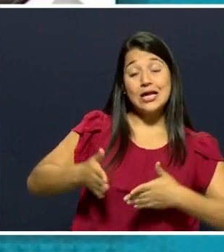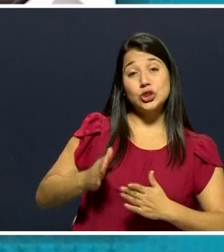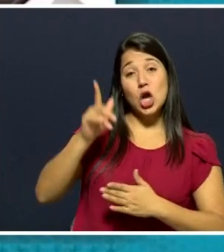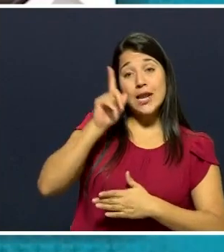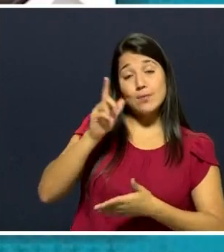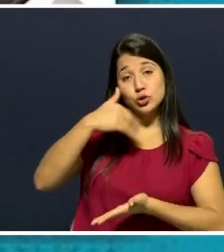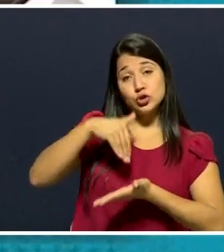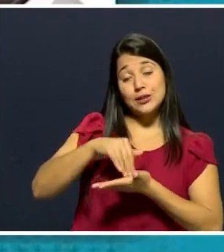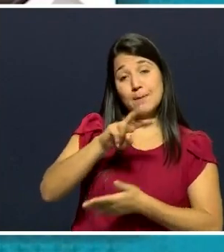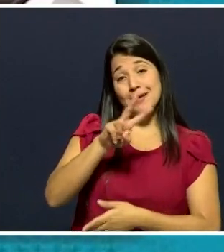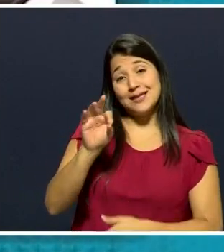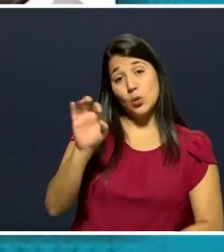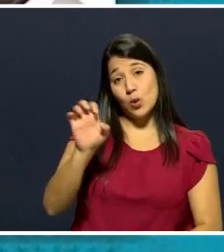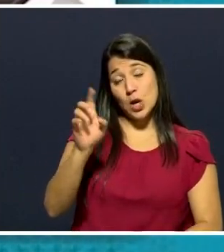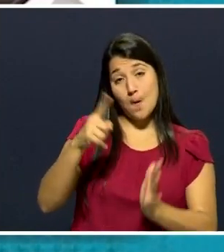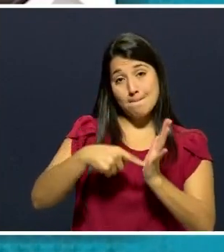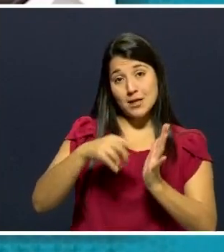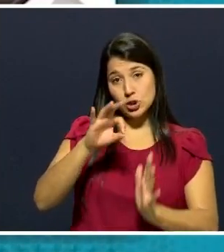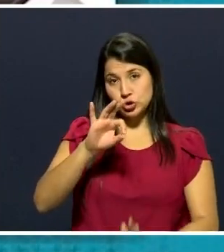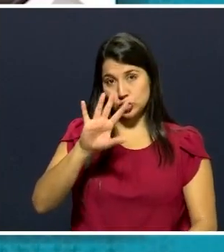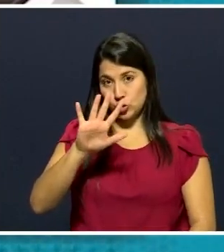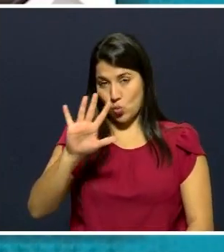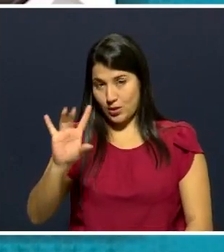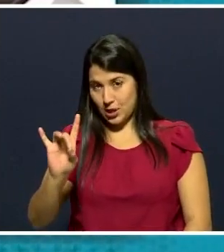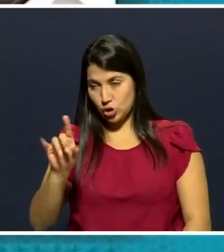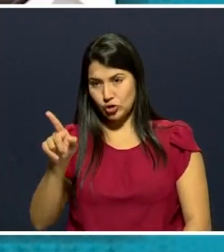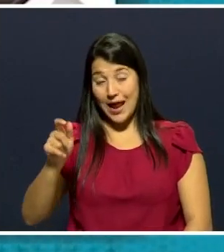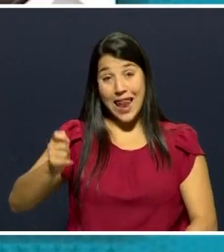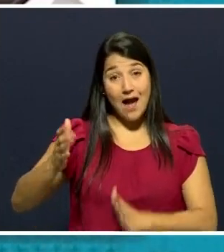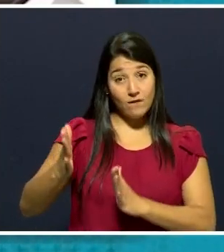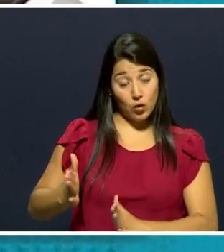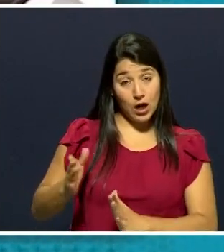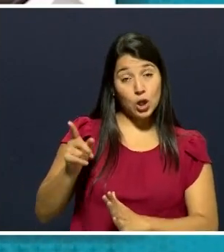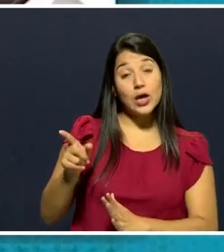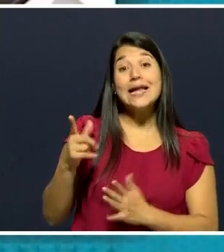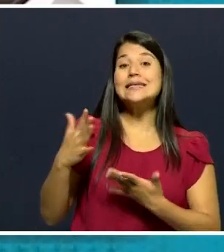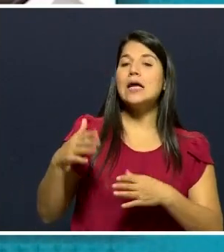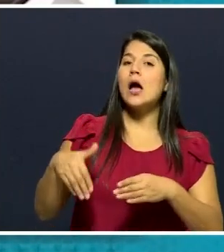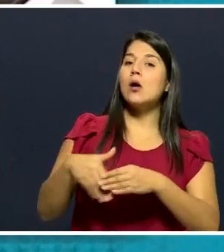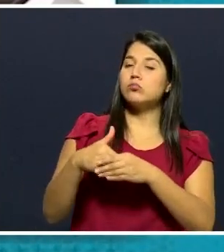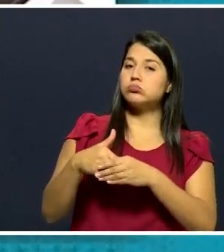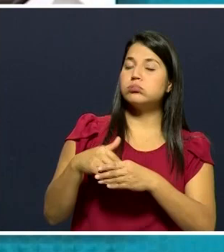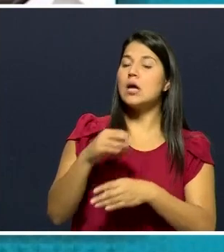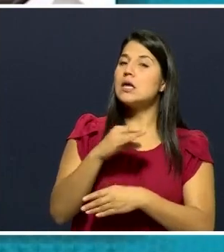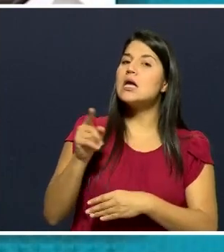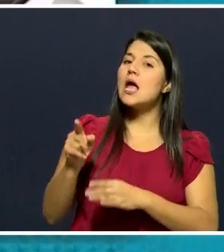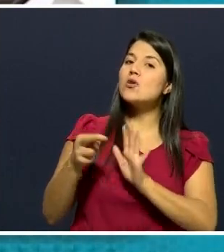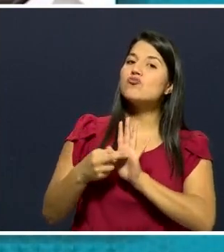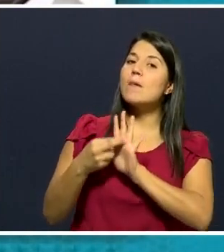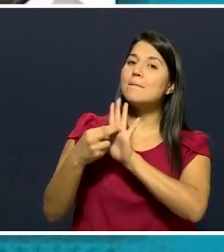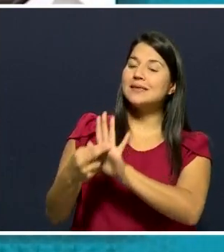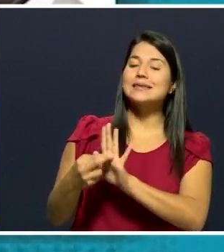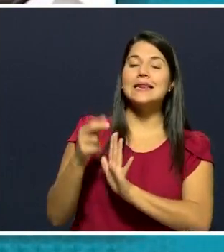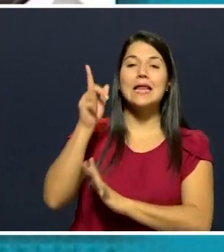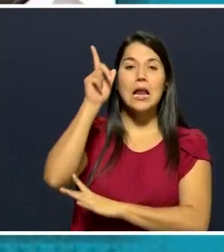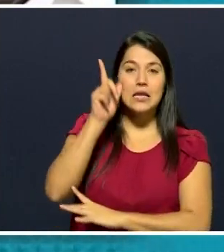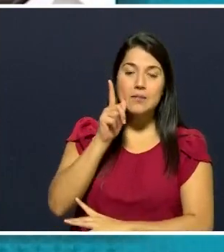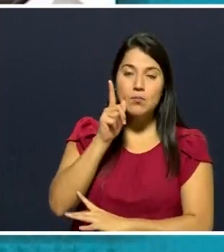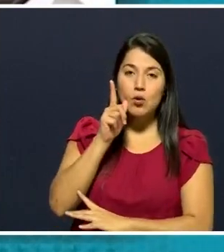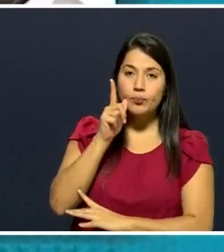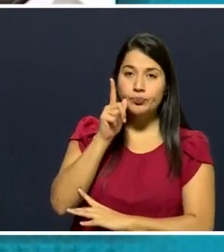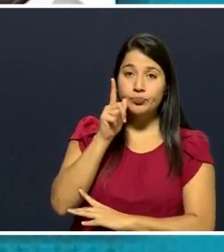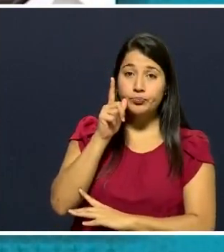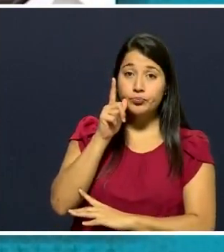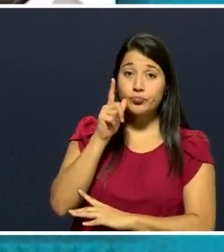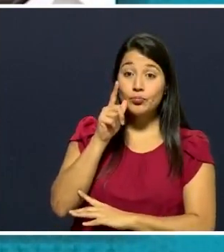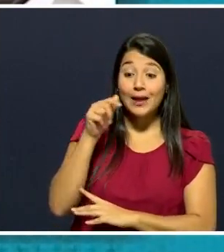enero de 1958. Es de profesión abogado y notario, está casado y representa a la provincia de Limón durante